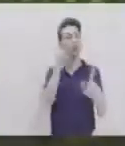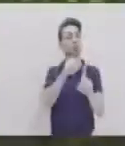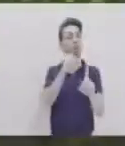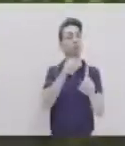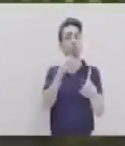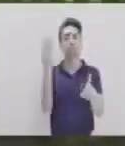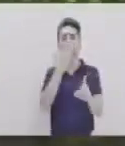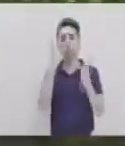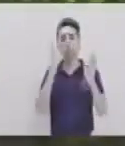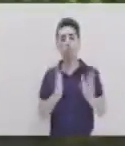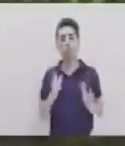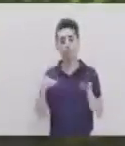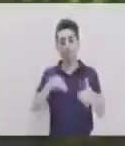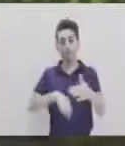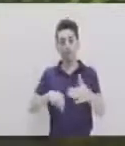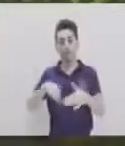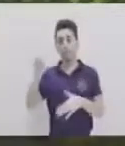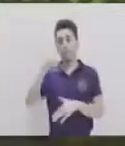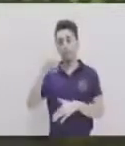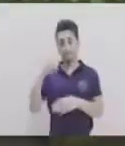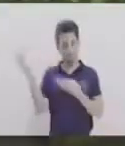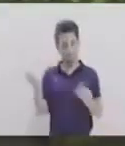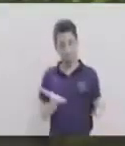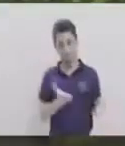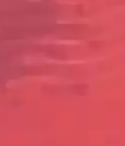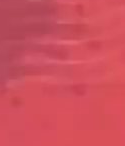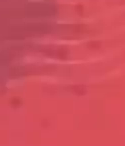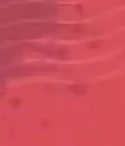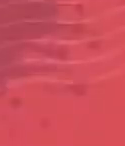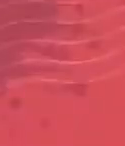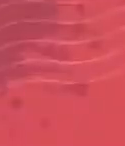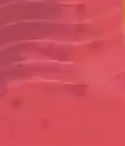a los estudiantes de niveles preprimario y primario. ¡Bienvenidos!